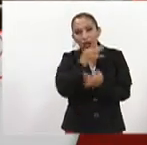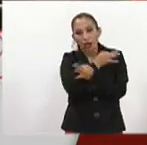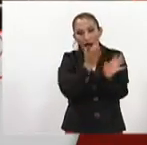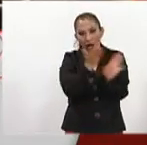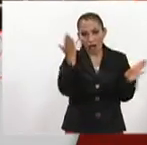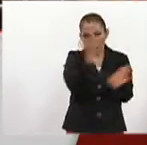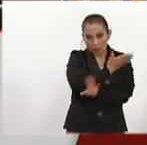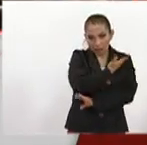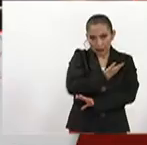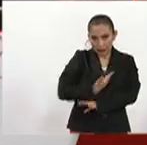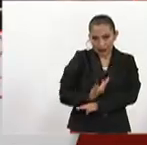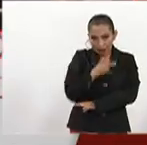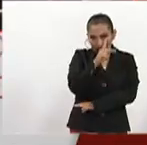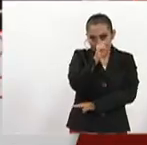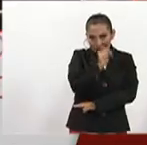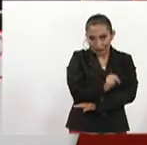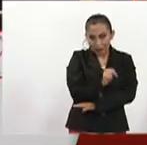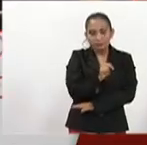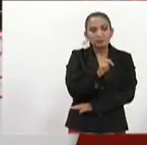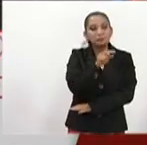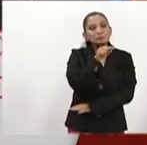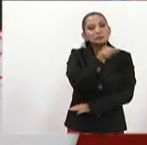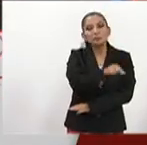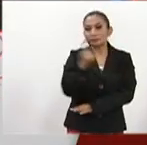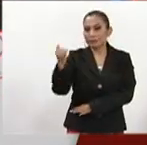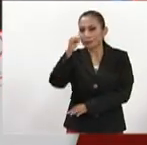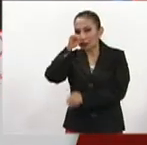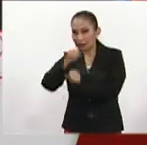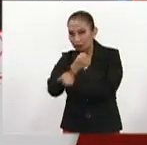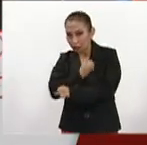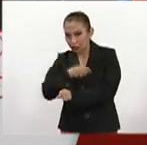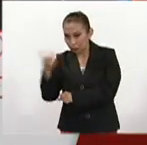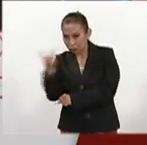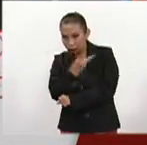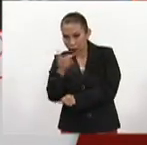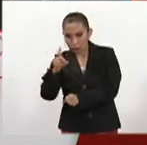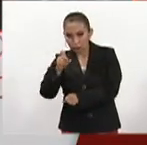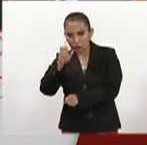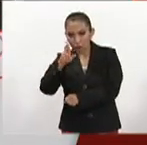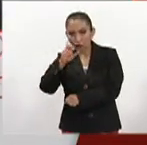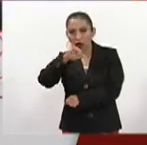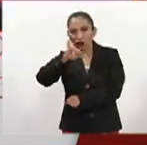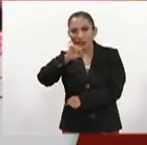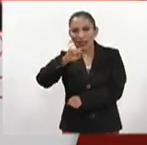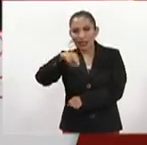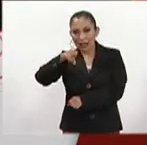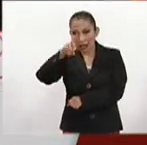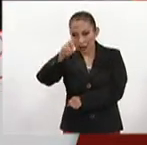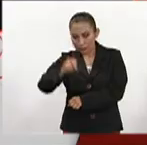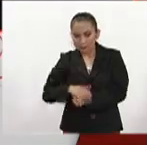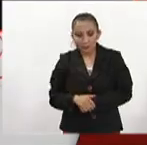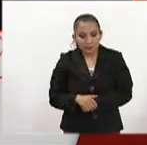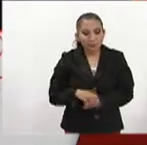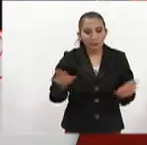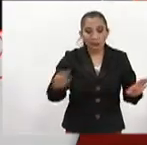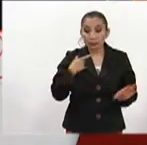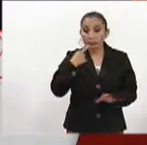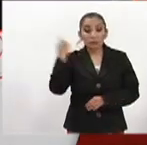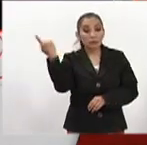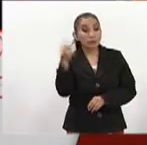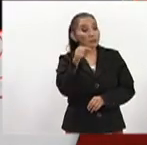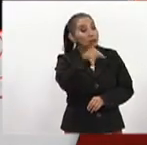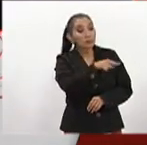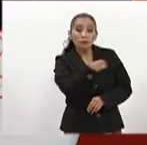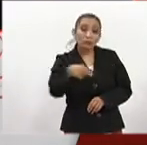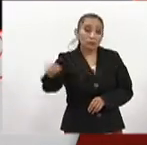el presidente de la República, Enrique Peña Nieto, y el secretario de Salud, el doctor José Narro Robles. Entonces, bueno, la instrucción que